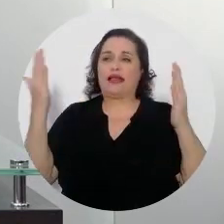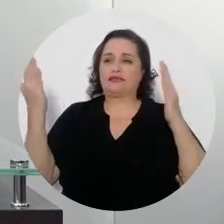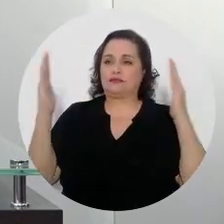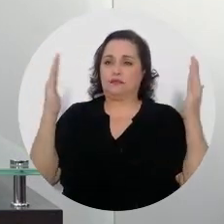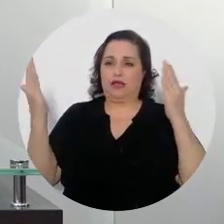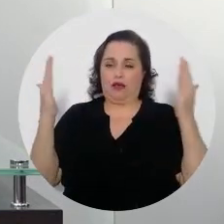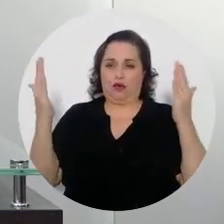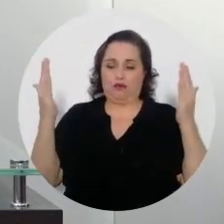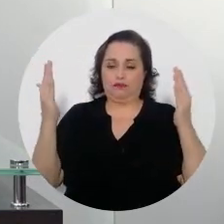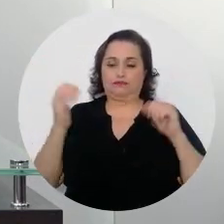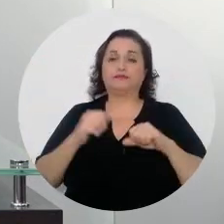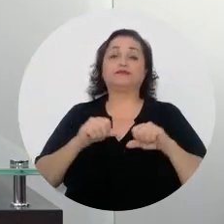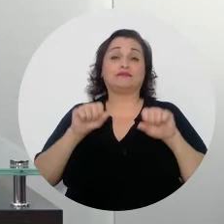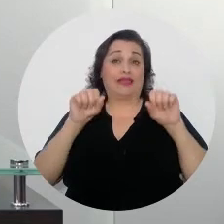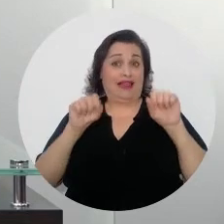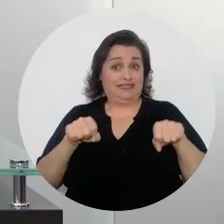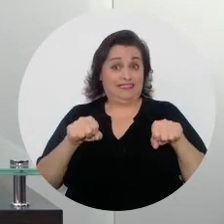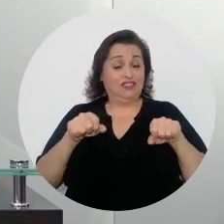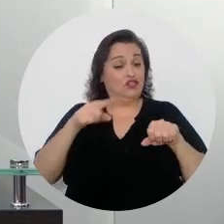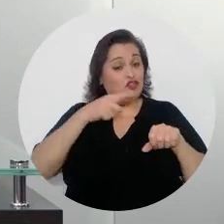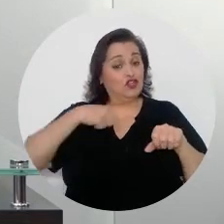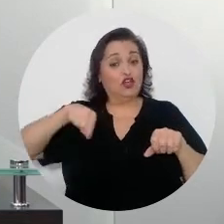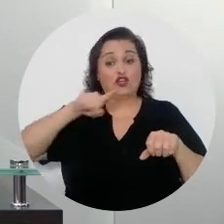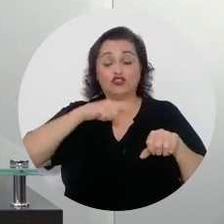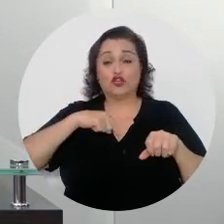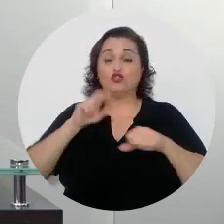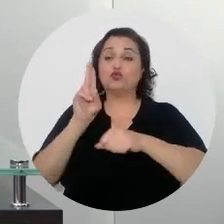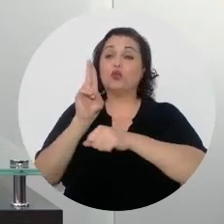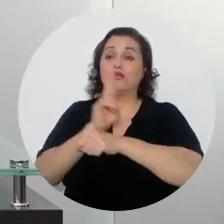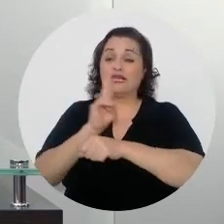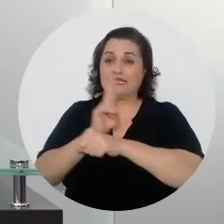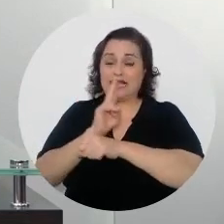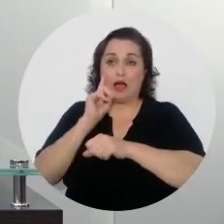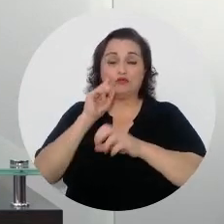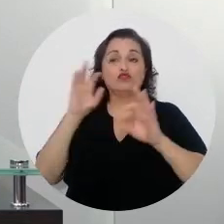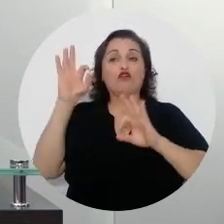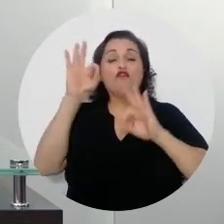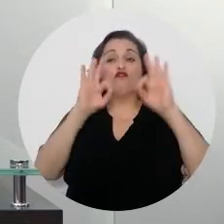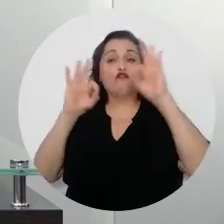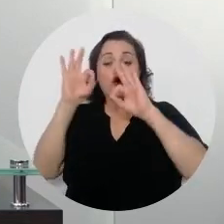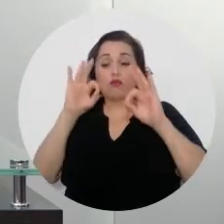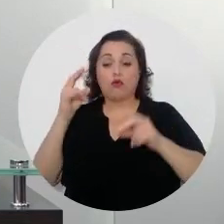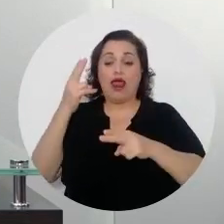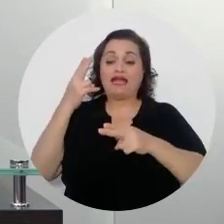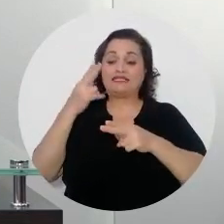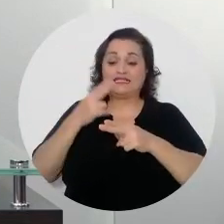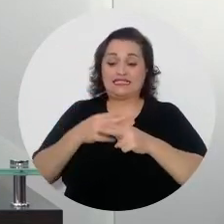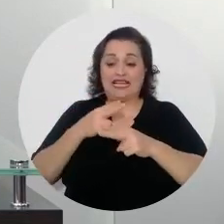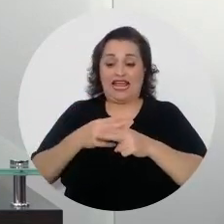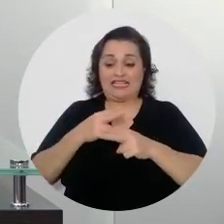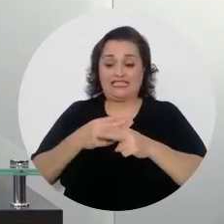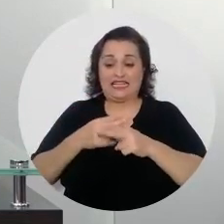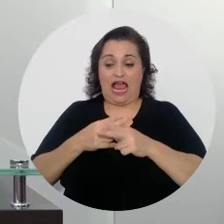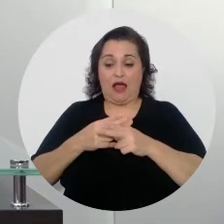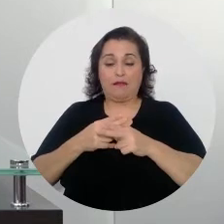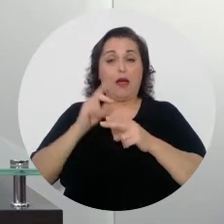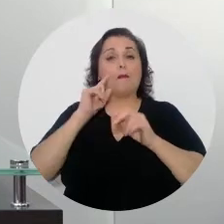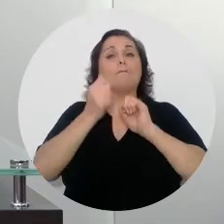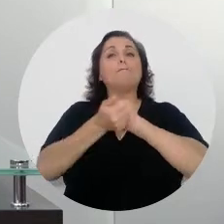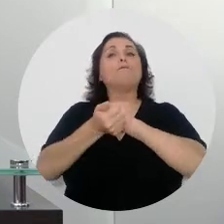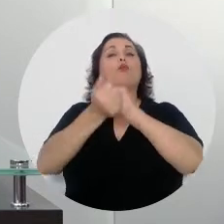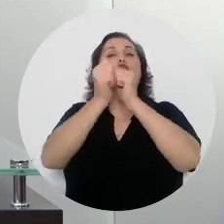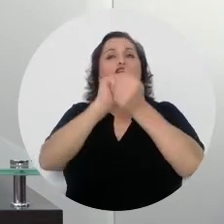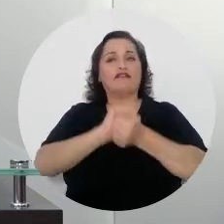espejo. Siendo así, nosotros utilizamos una fórmula que se llama la fórmula de